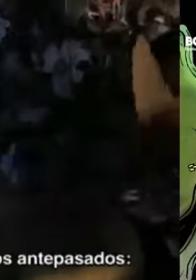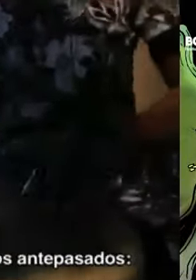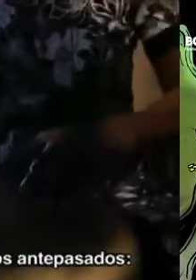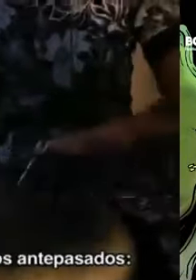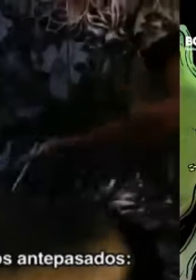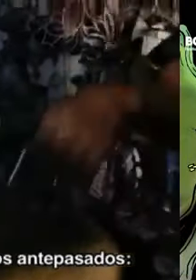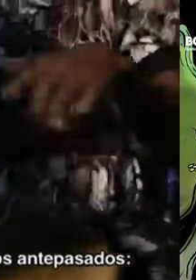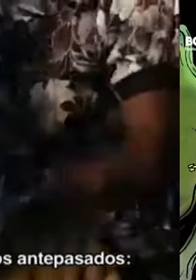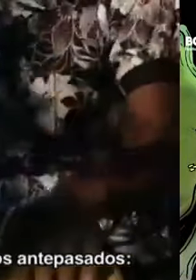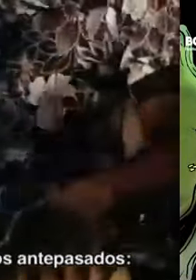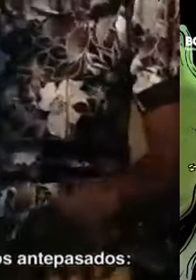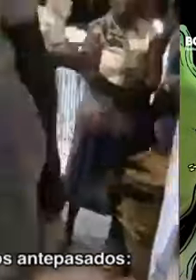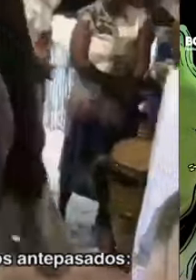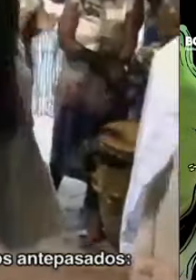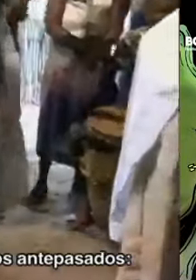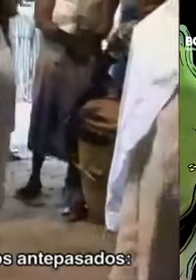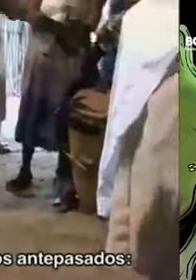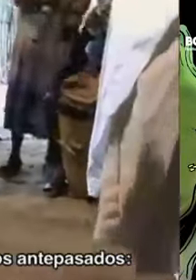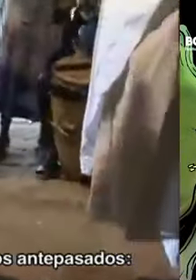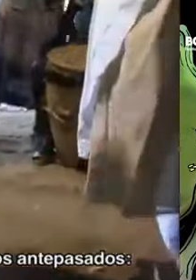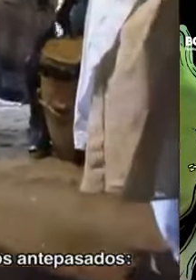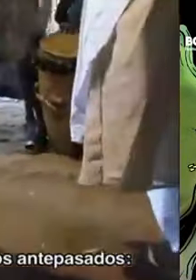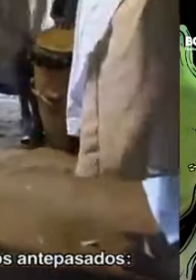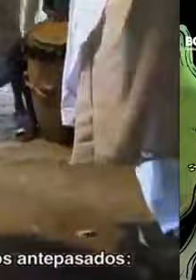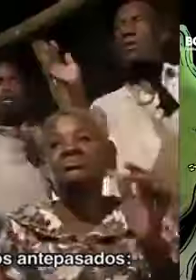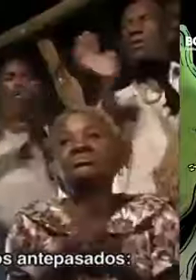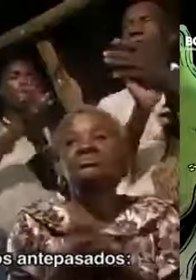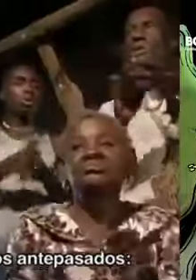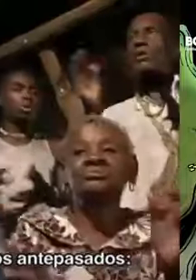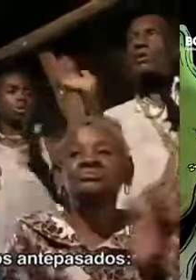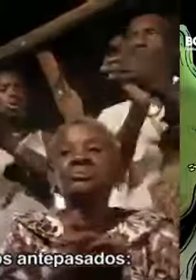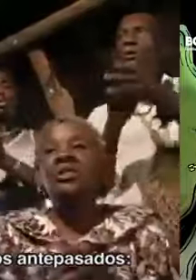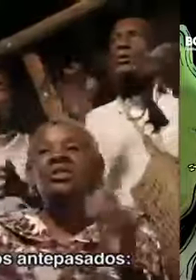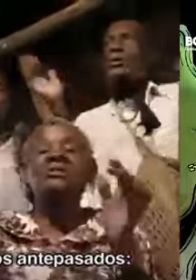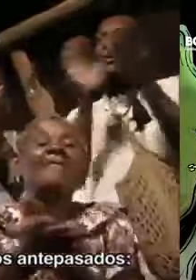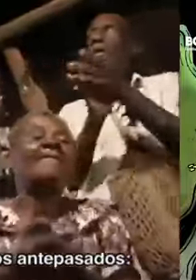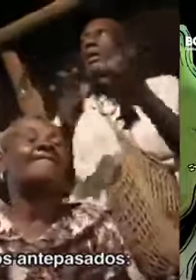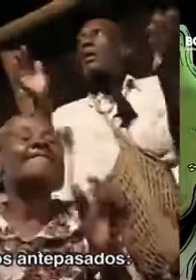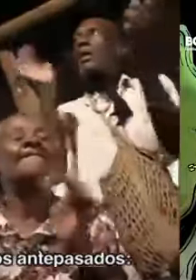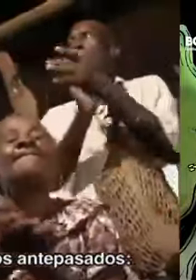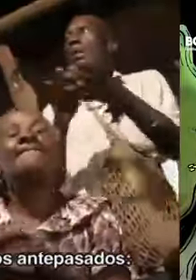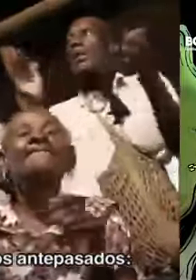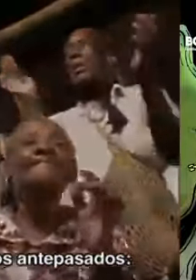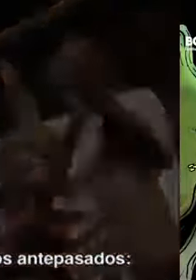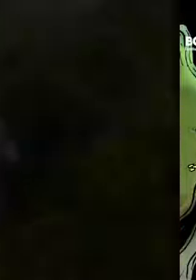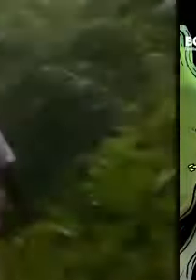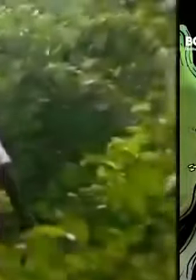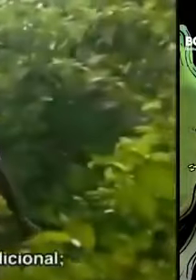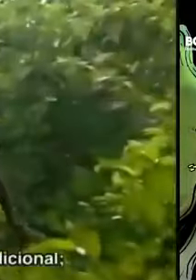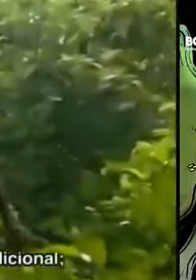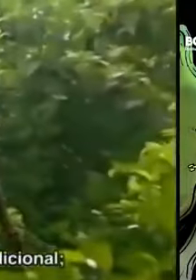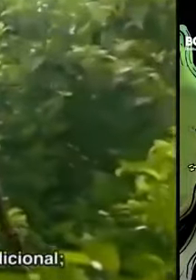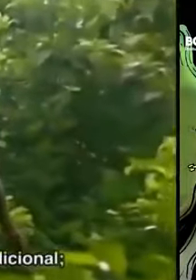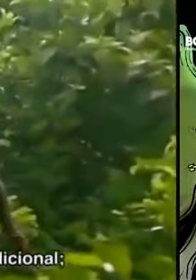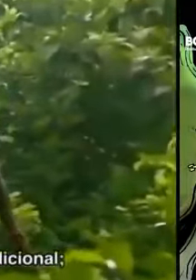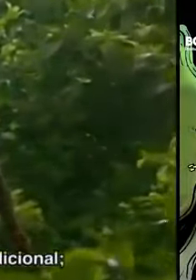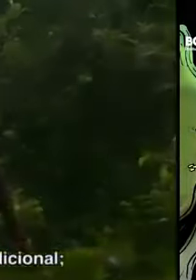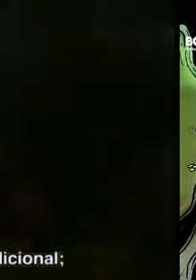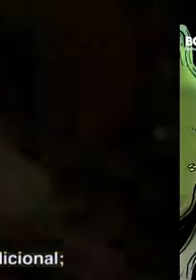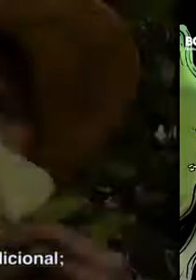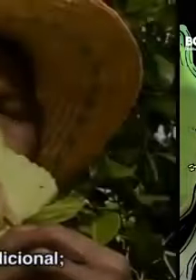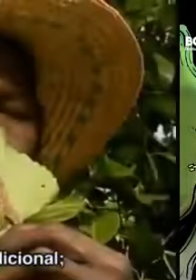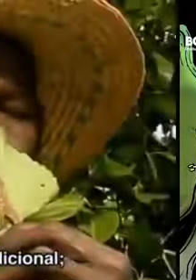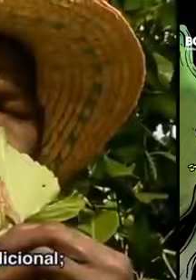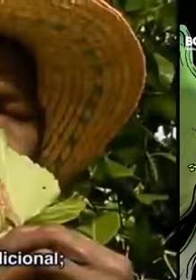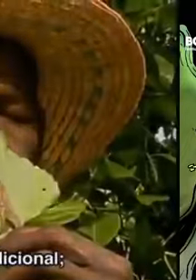di macha, macho, matata, maño, toma cusa lo que gente grande